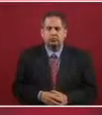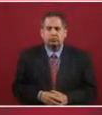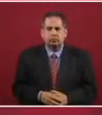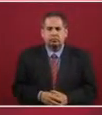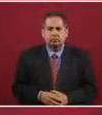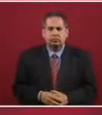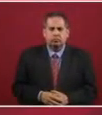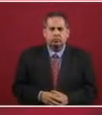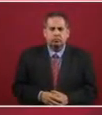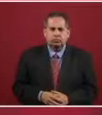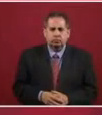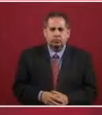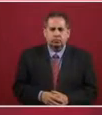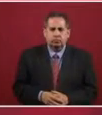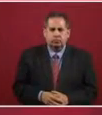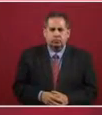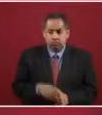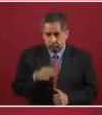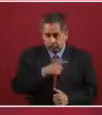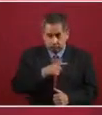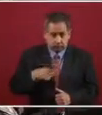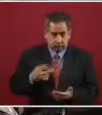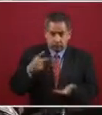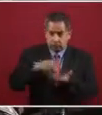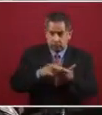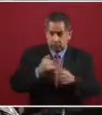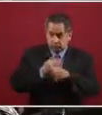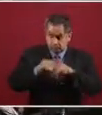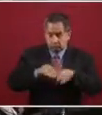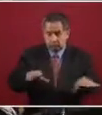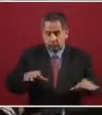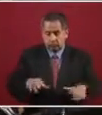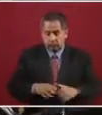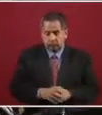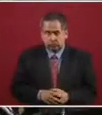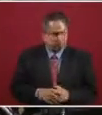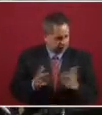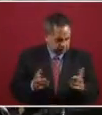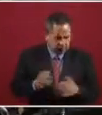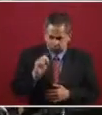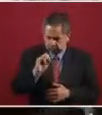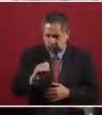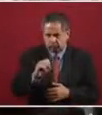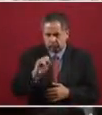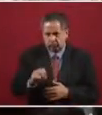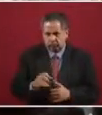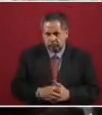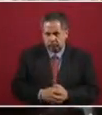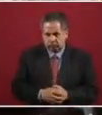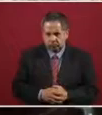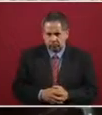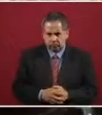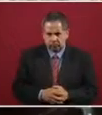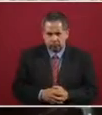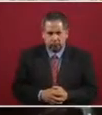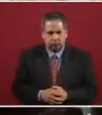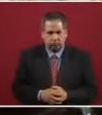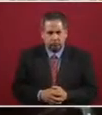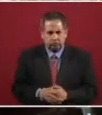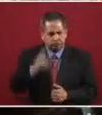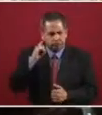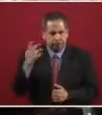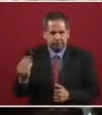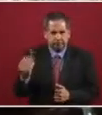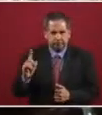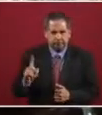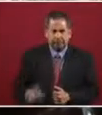mañanera, ¿fue el día? Ah, ¿que demos un informe? Ah, sí. Sí. Con